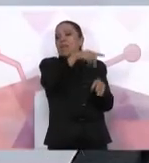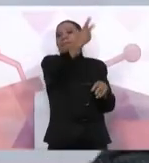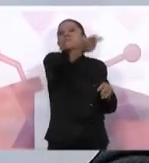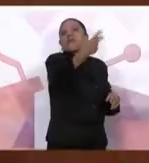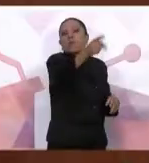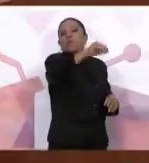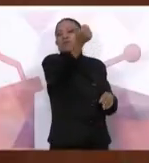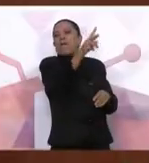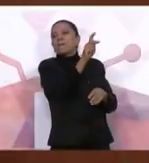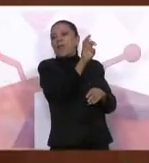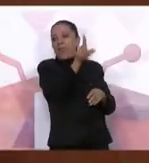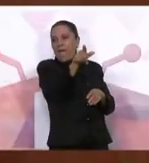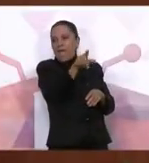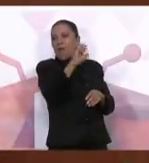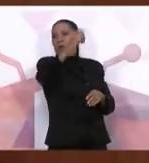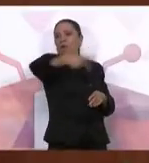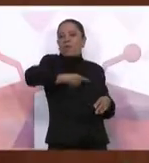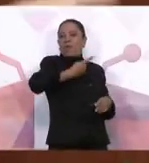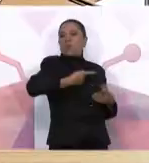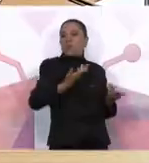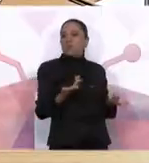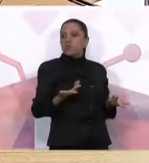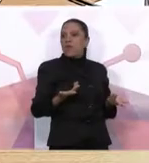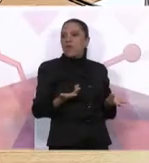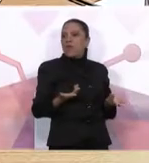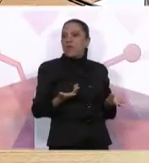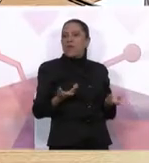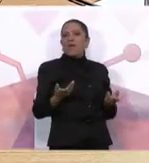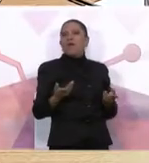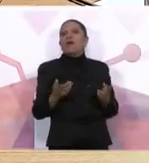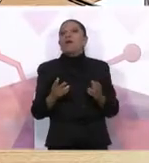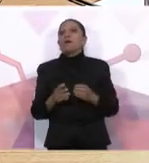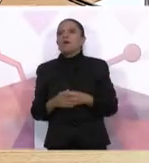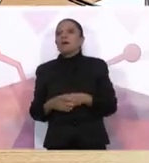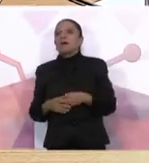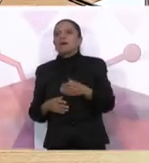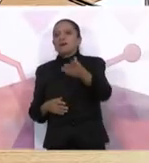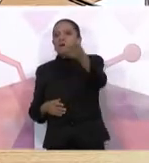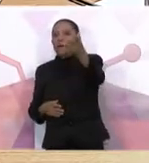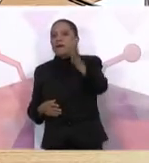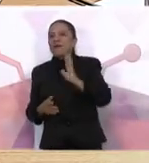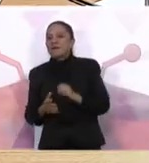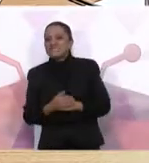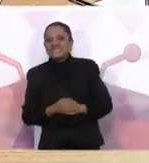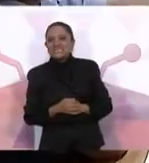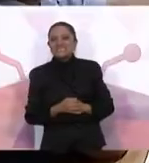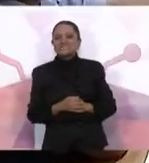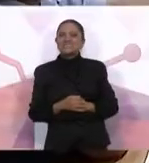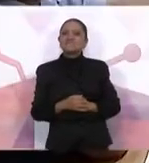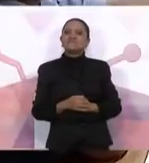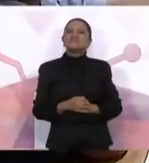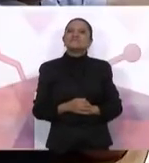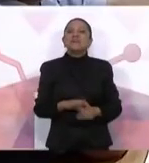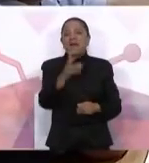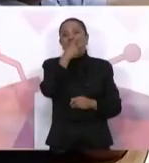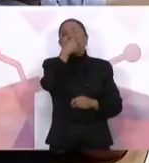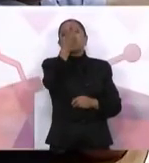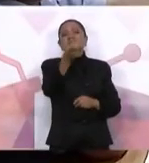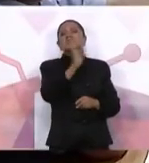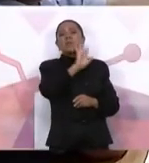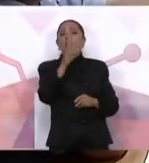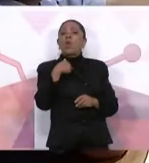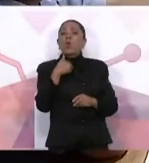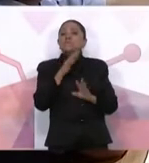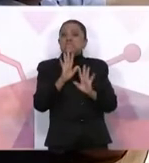a preguntar 11 11 11 para no romper el orden preestablecido porque esto romperíamos el sentido del